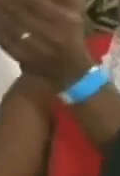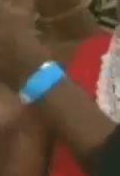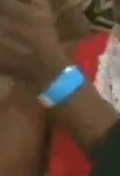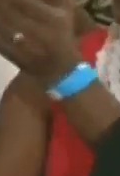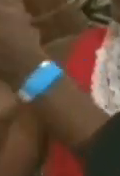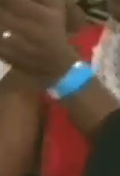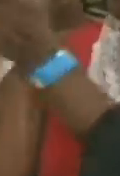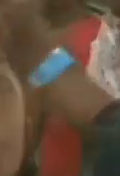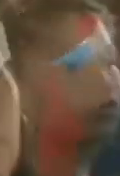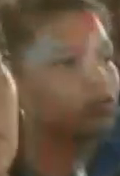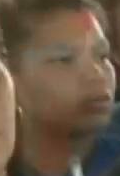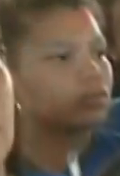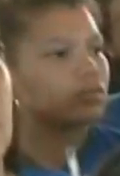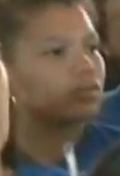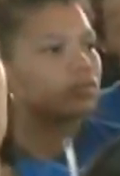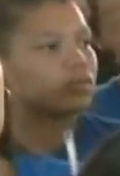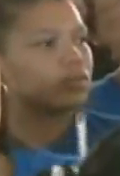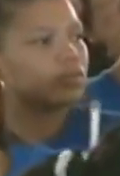todos.